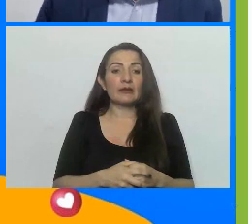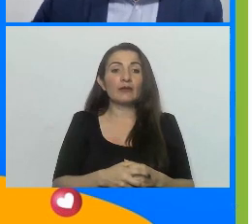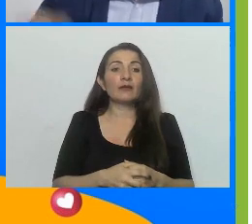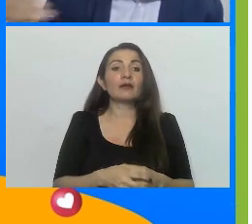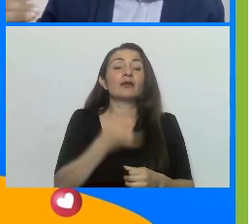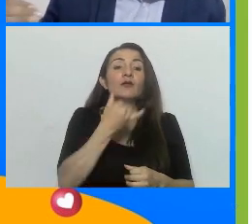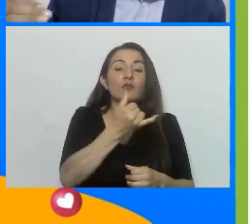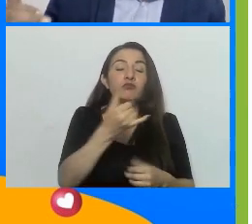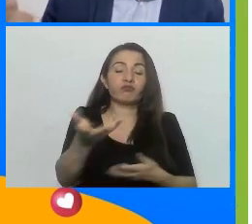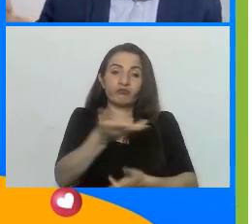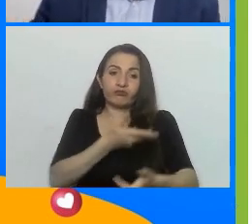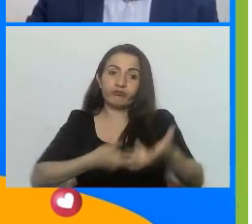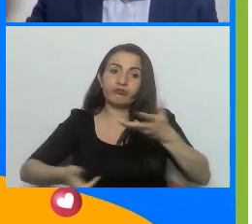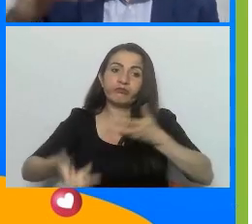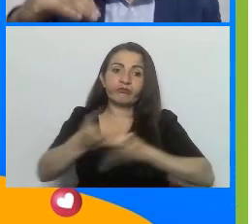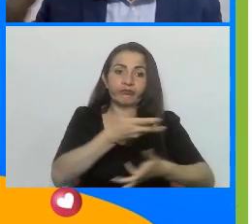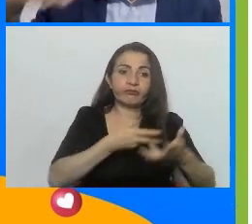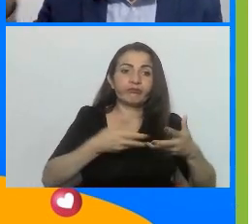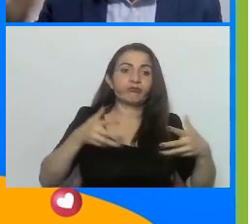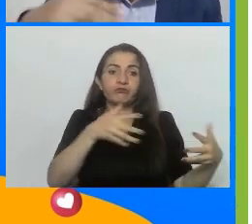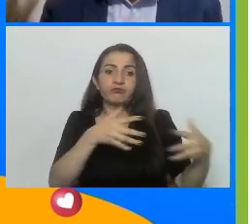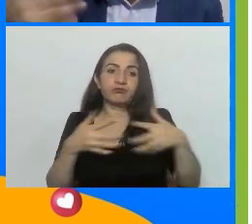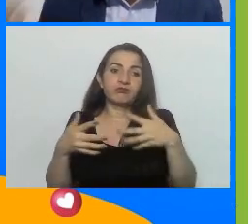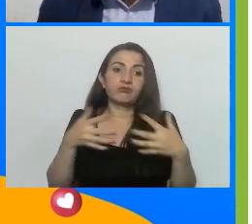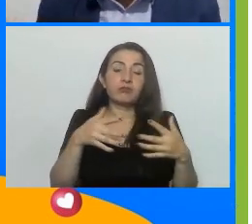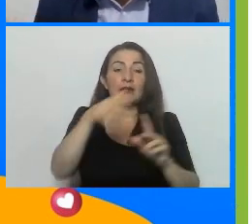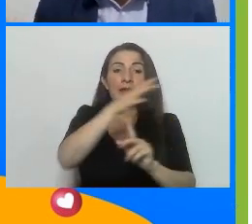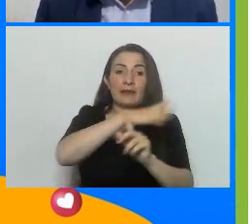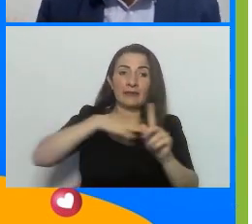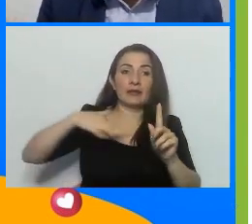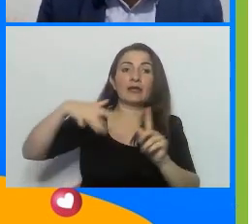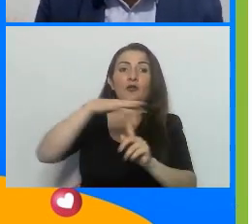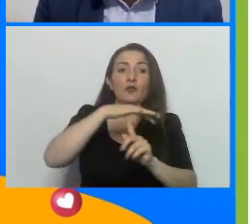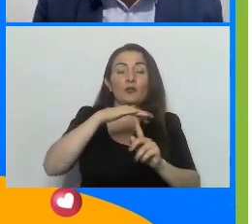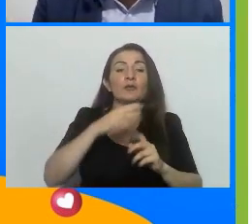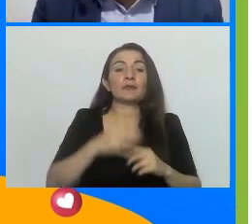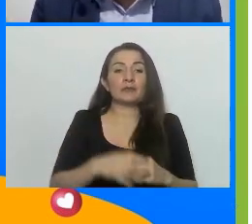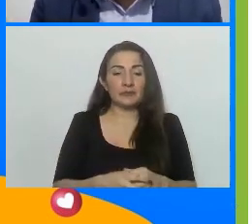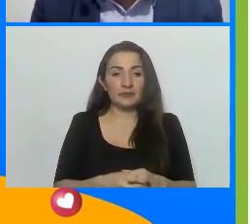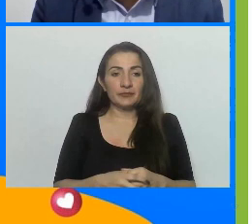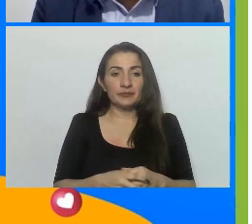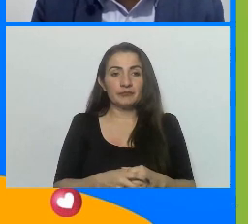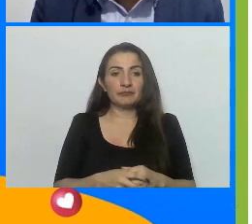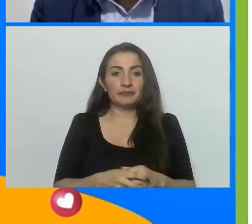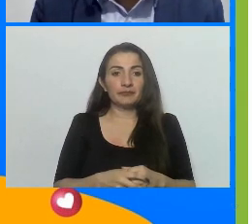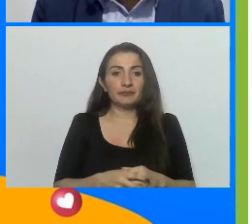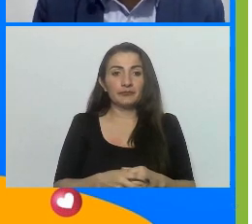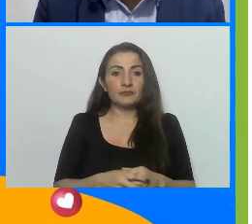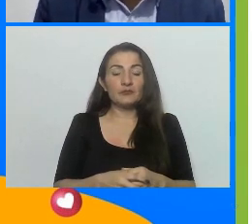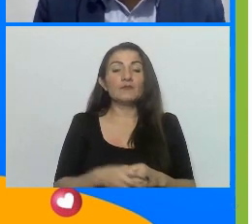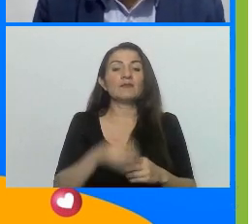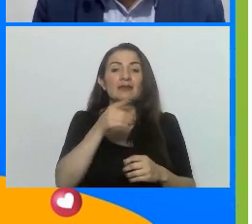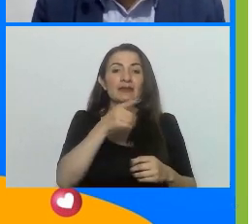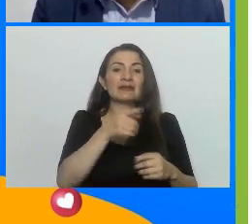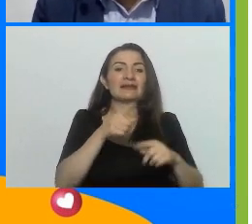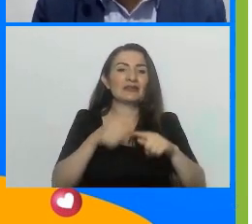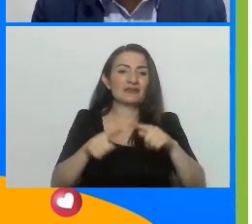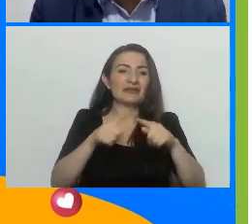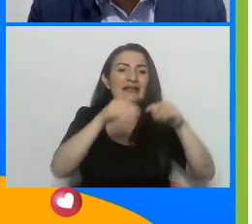la interacción que se da entre los entornos va a ser mucho mayor, ¿sí? Aunque los ecosistemas